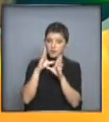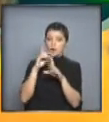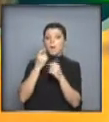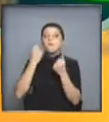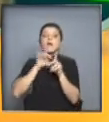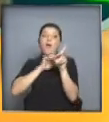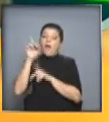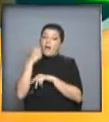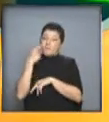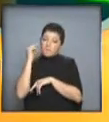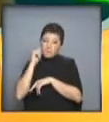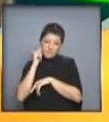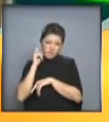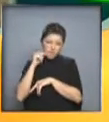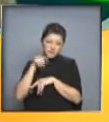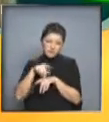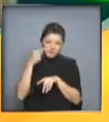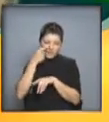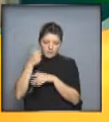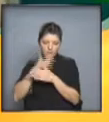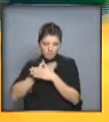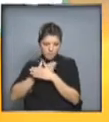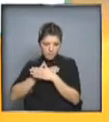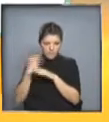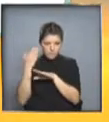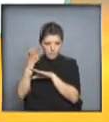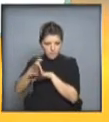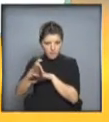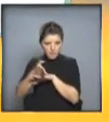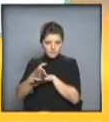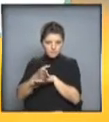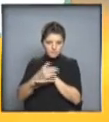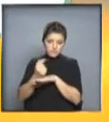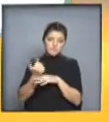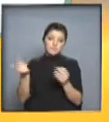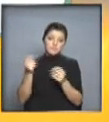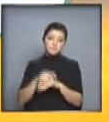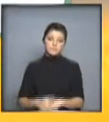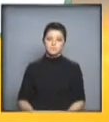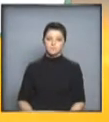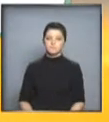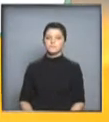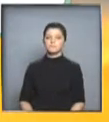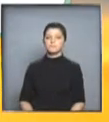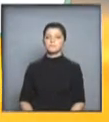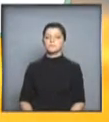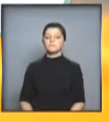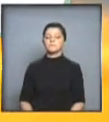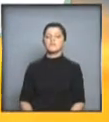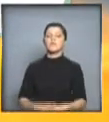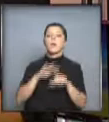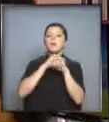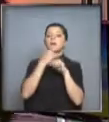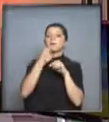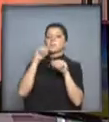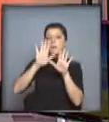que tienen algún interés personal, como te dije, que militan no por convicción. Y entonces, no claro, es una característica bueno, de la juventud. Soles,